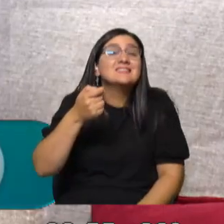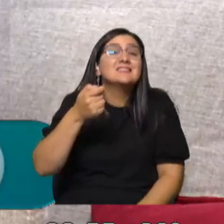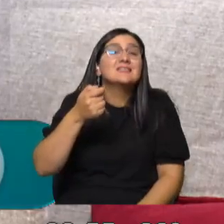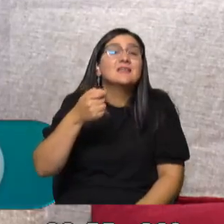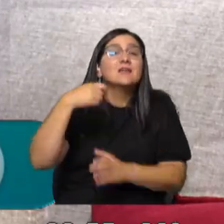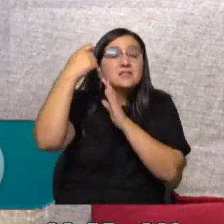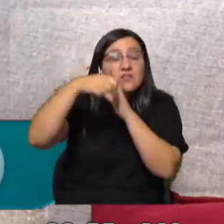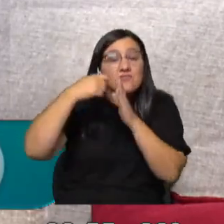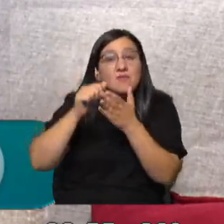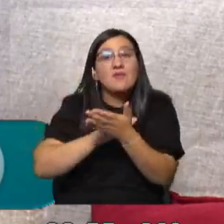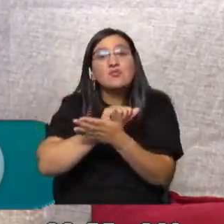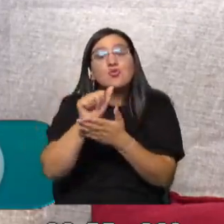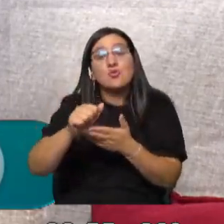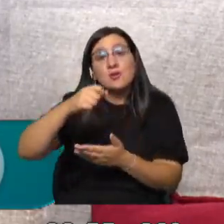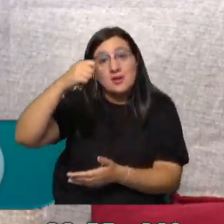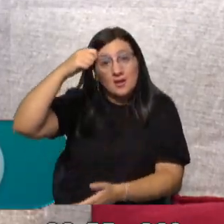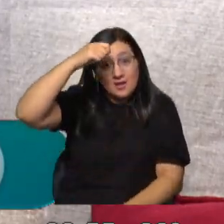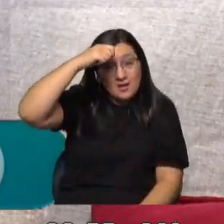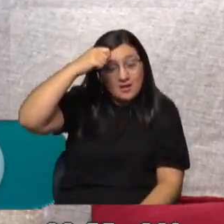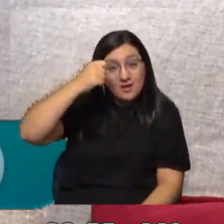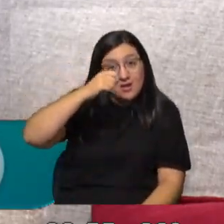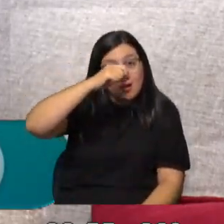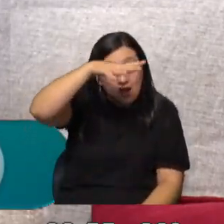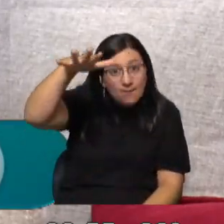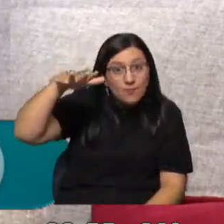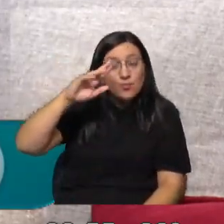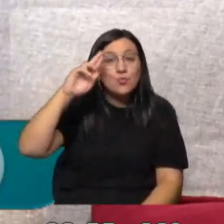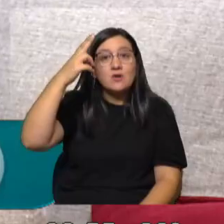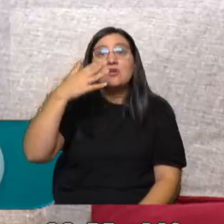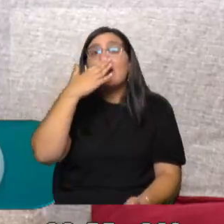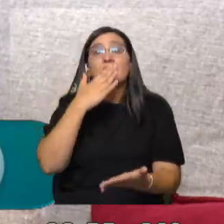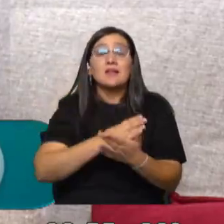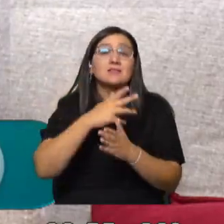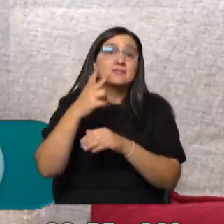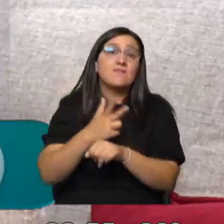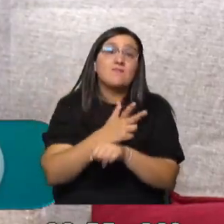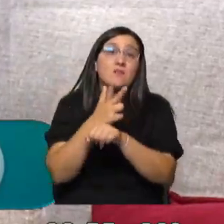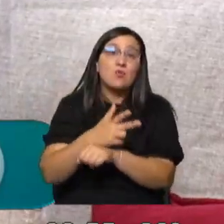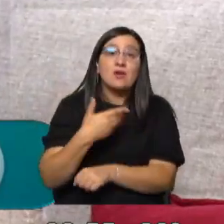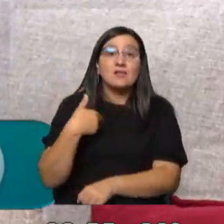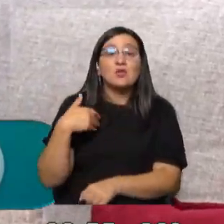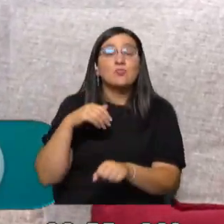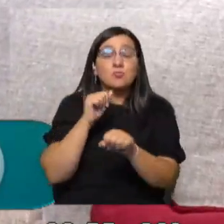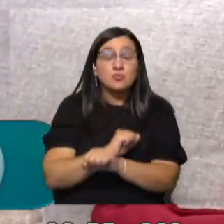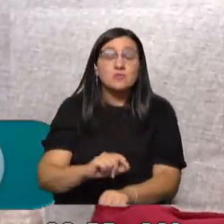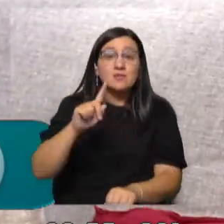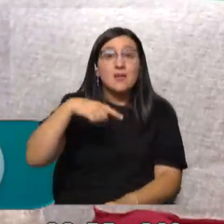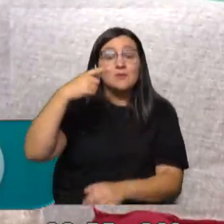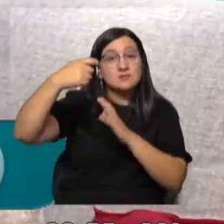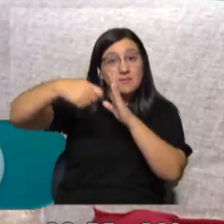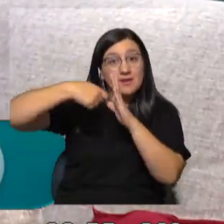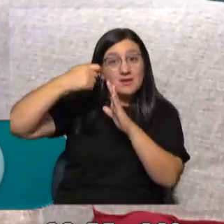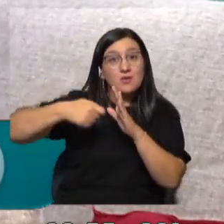casi se filmaba todo en el campo uruguayo. Se filmó en Argentina. Es muy posible que la próxima película de este